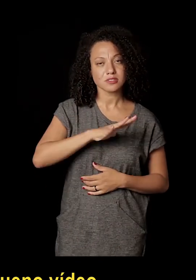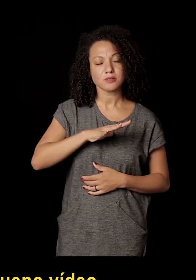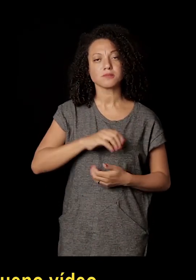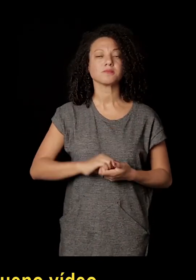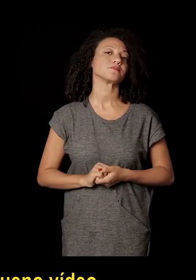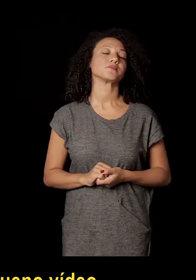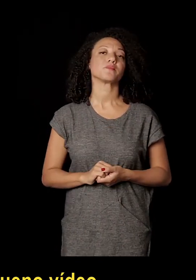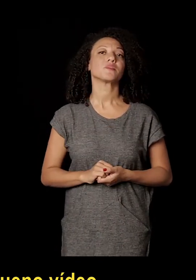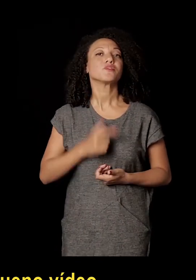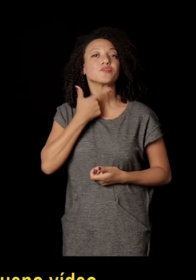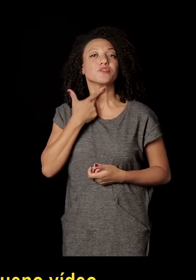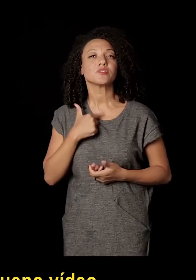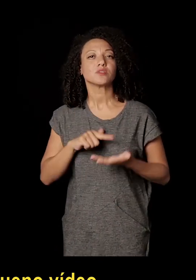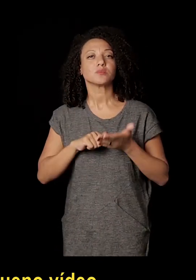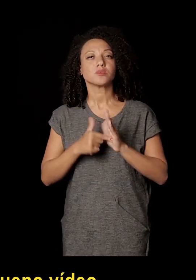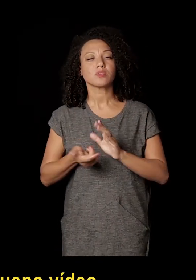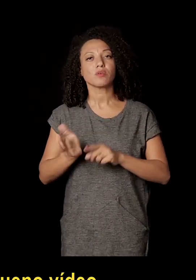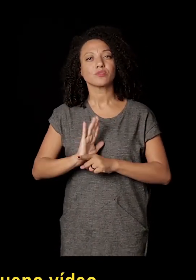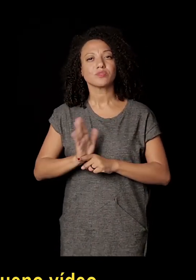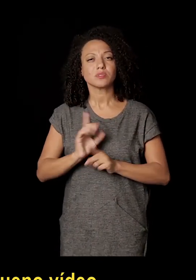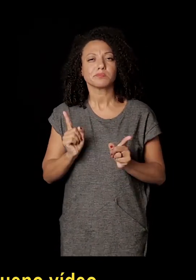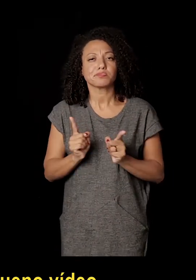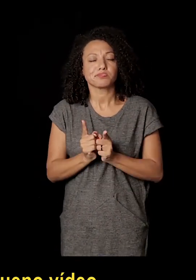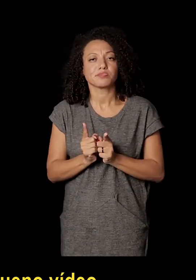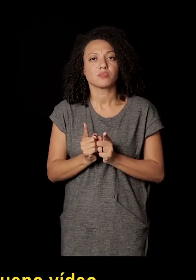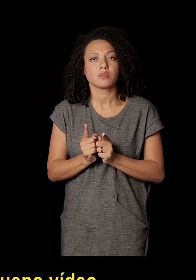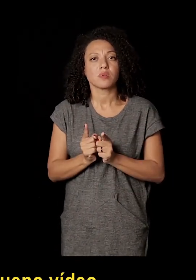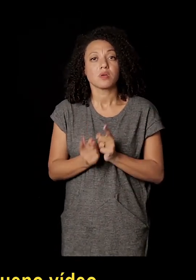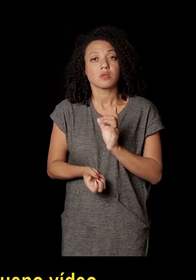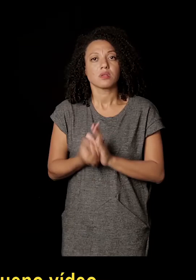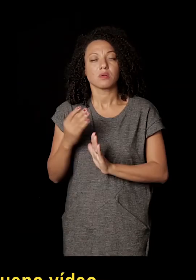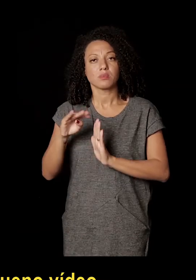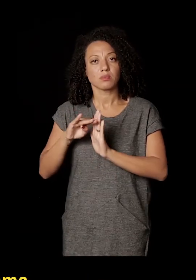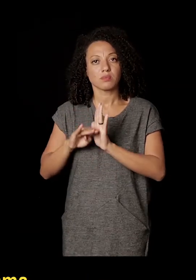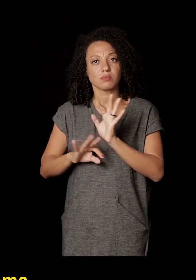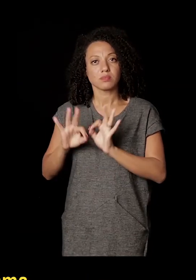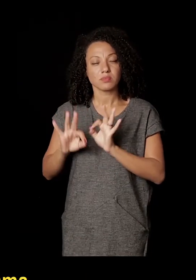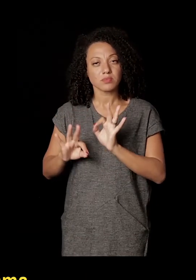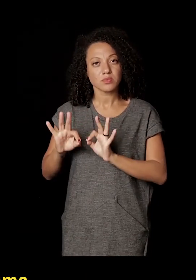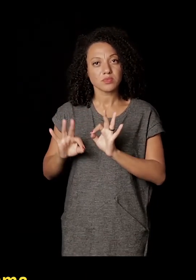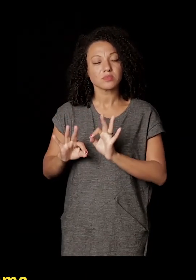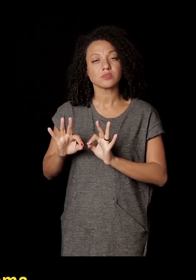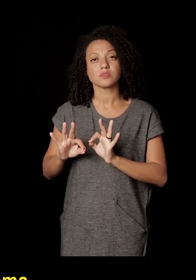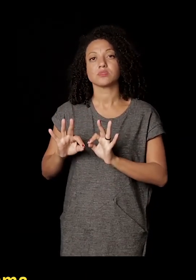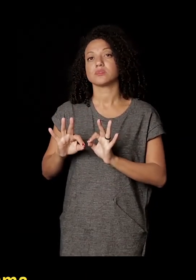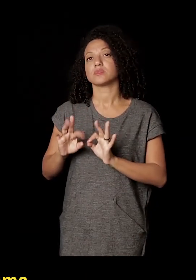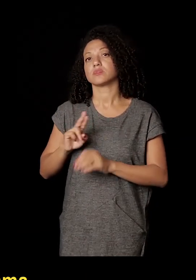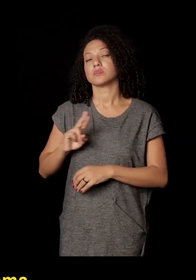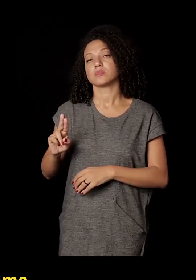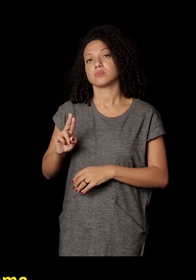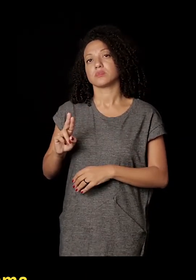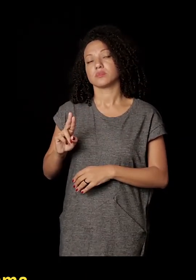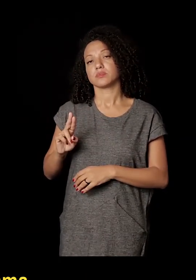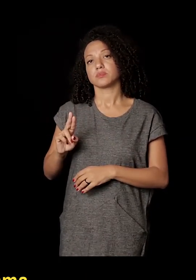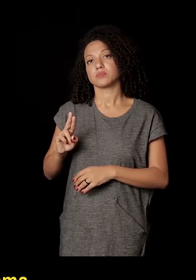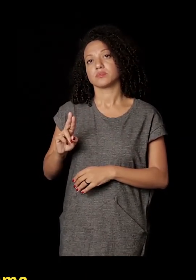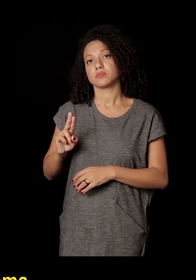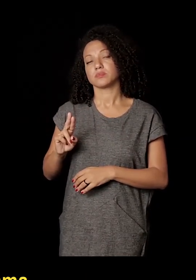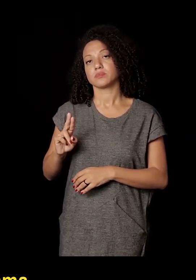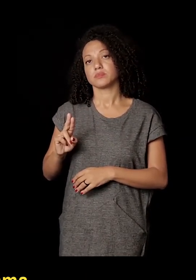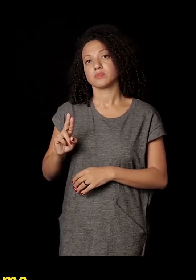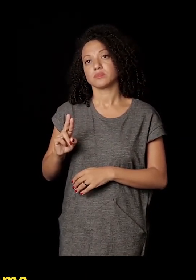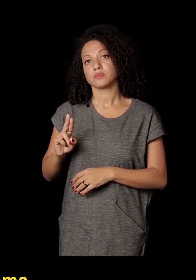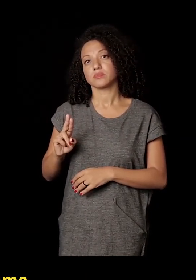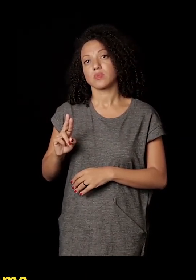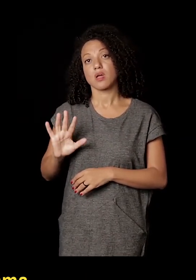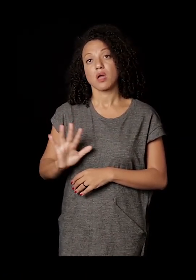Quiero mostrarles un pequeño video que hicimos de un proyecto que se llama Sucede cuando